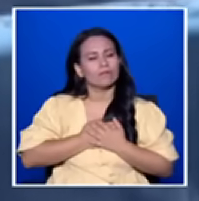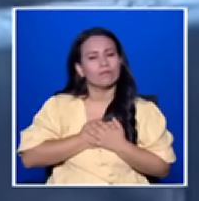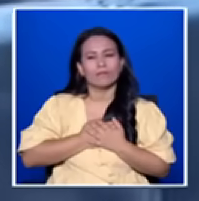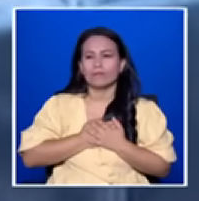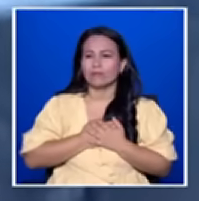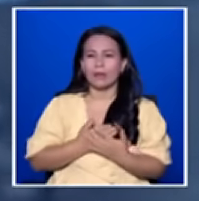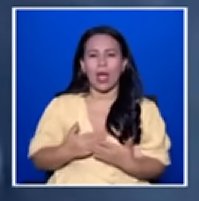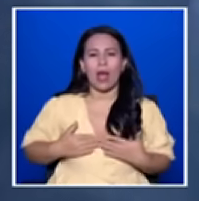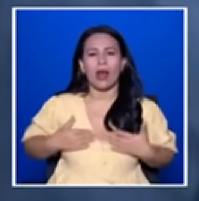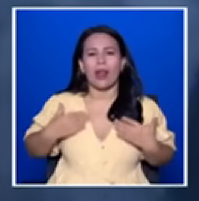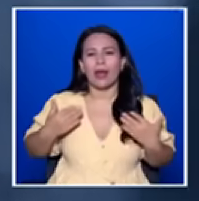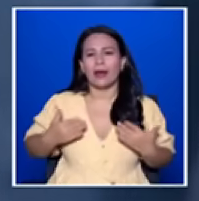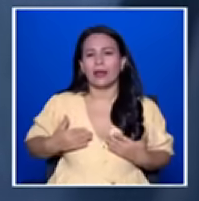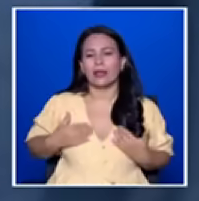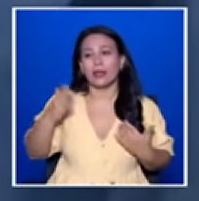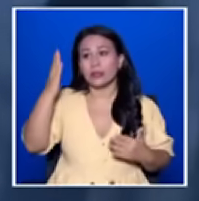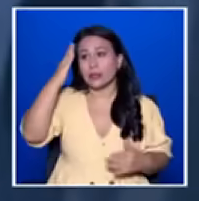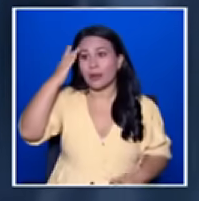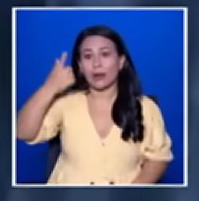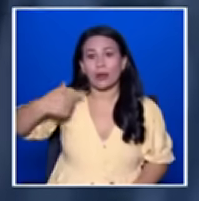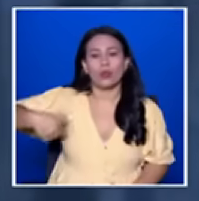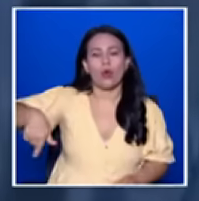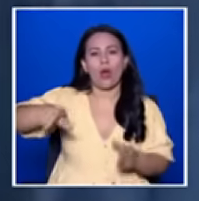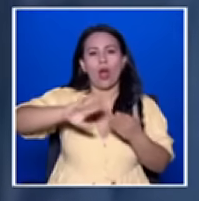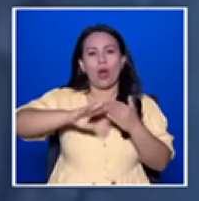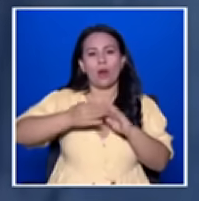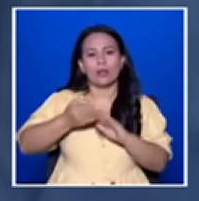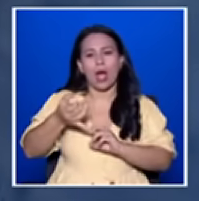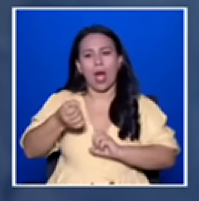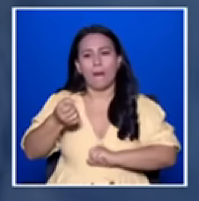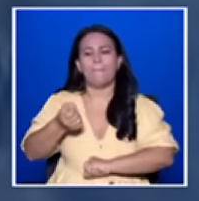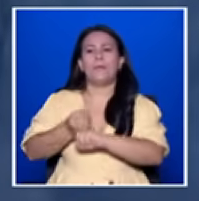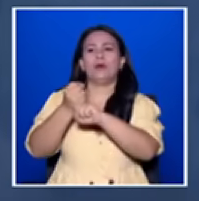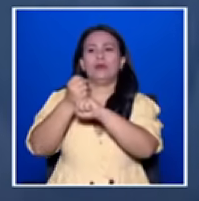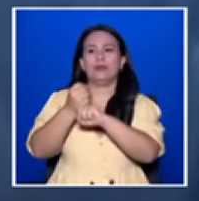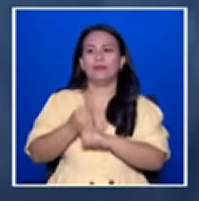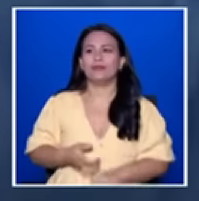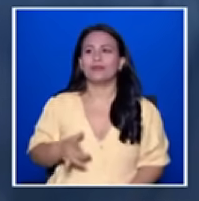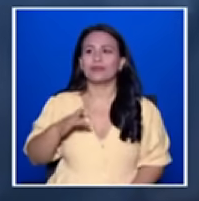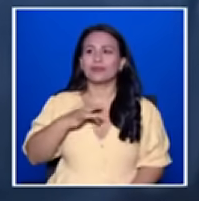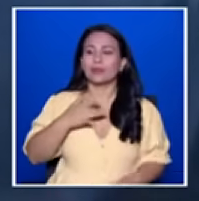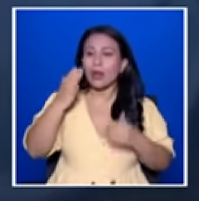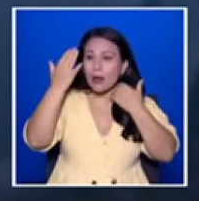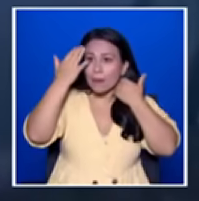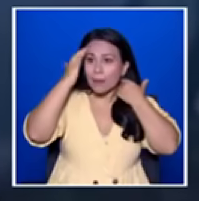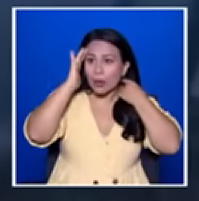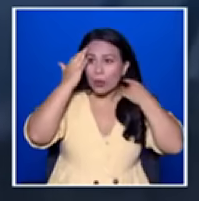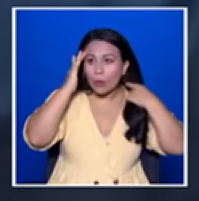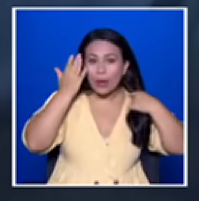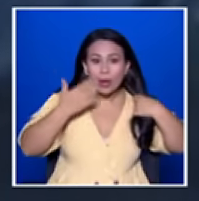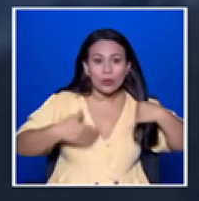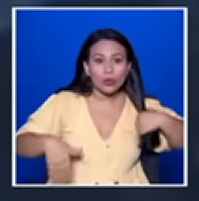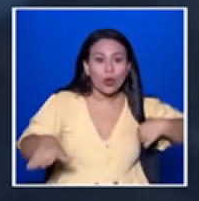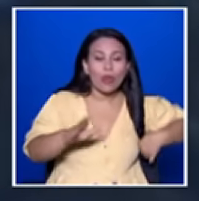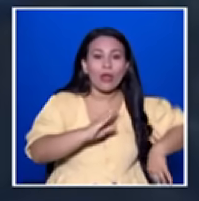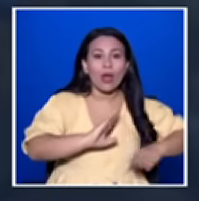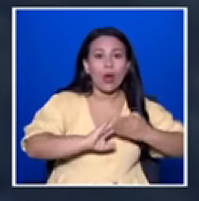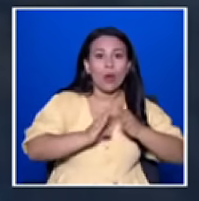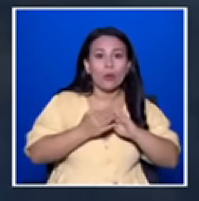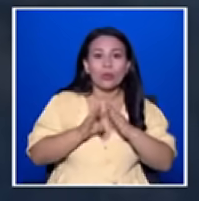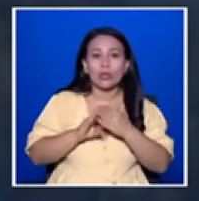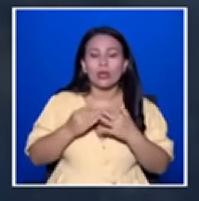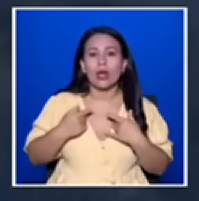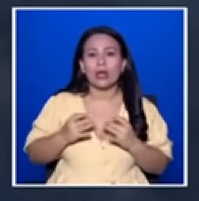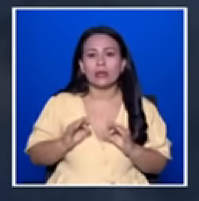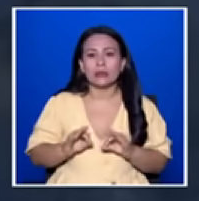nos da mucha alegría de saber que tenemos personas que siempre están preocupadas por la comunidad, y